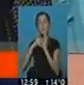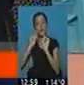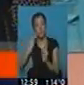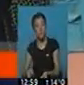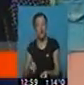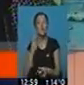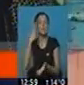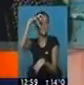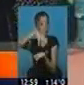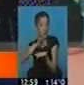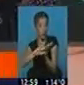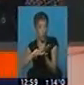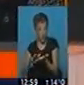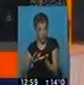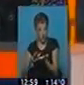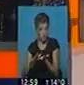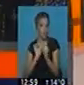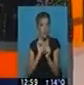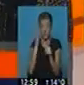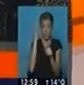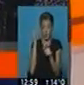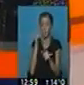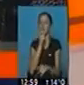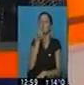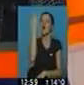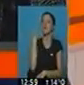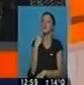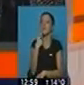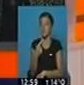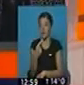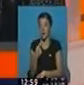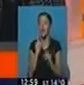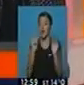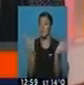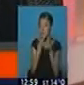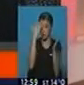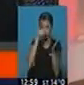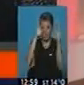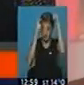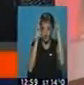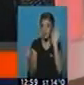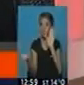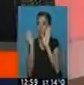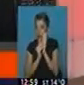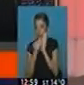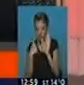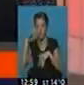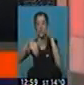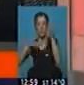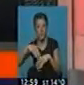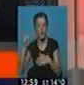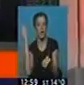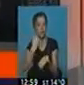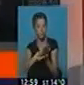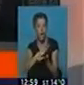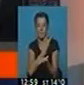nueva, incluso en sus propios términos. Antes se mencionaba el revocatorio, fue introducido por la propia constitución chavista, ¿no? Sí, es que la constitución moribunda sobre la